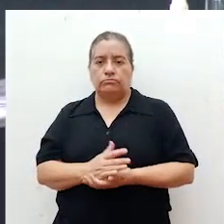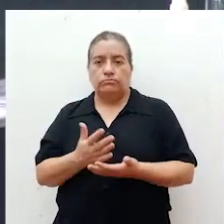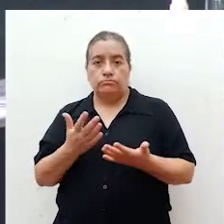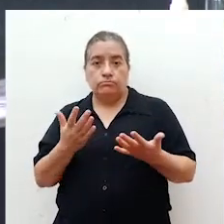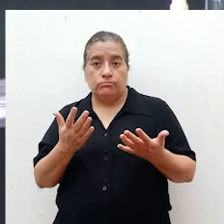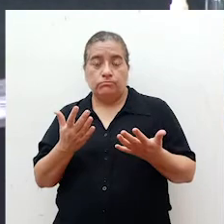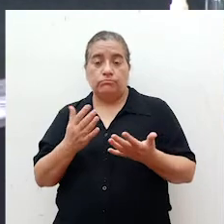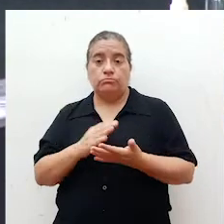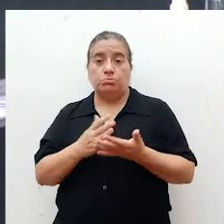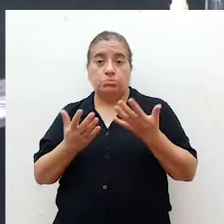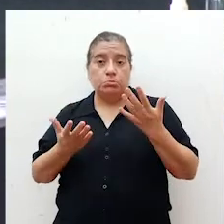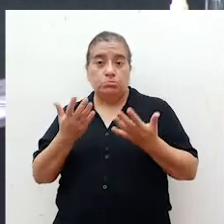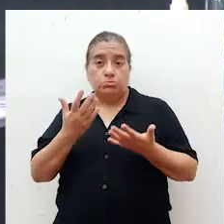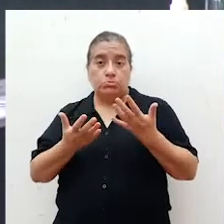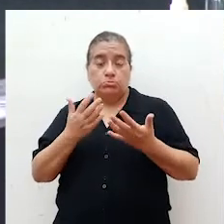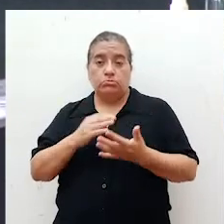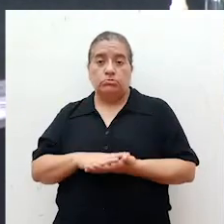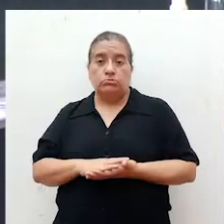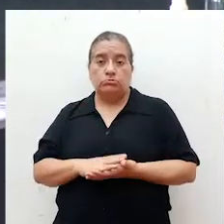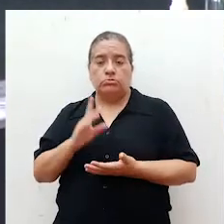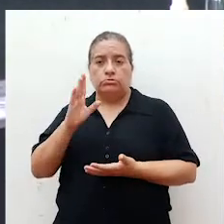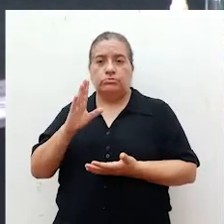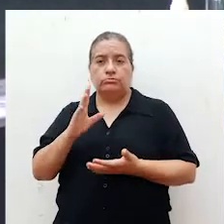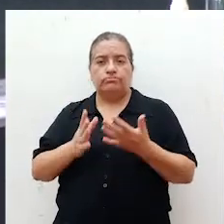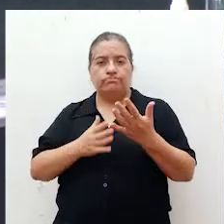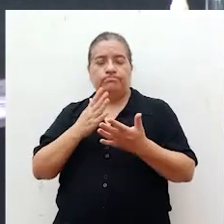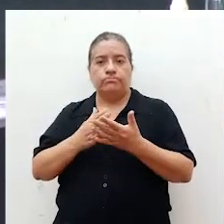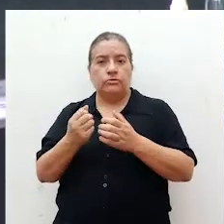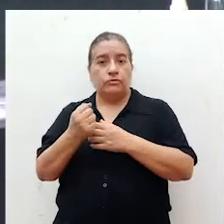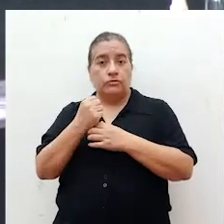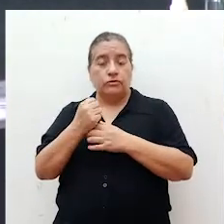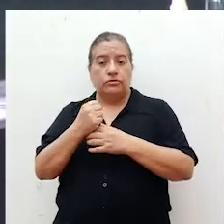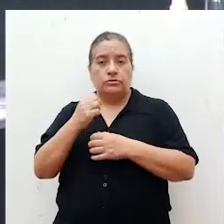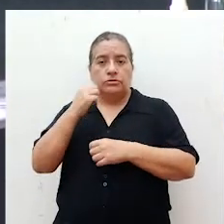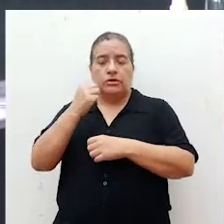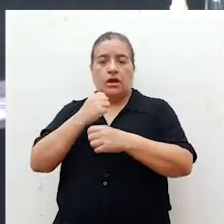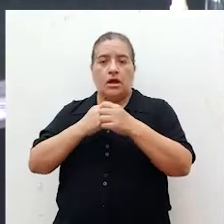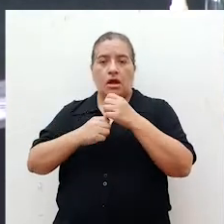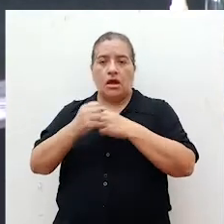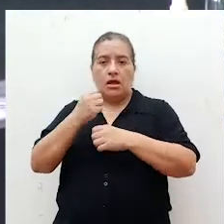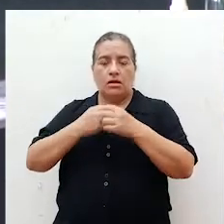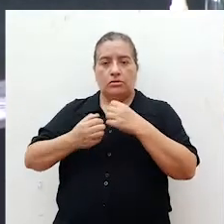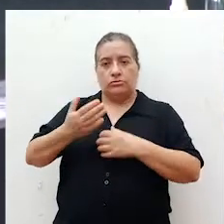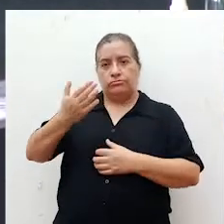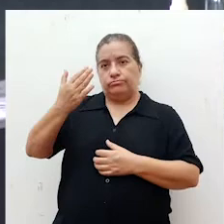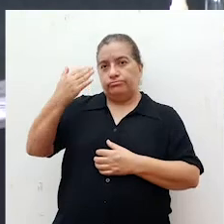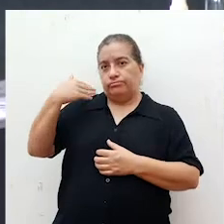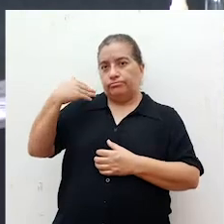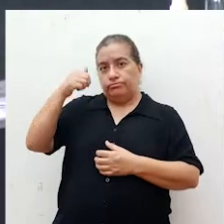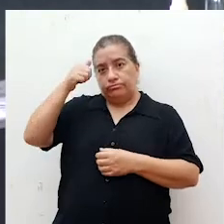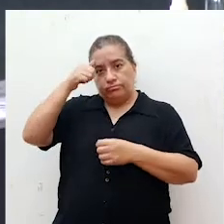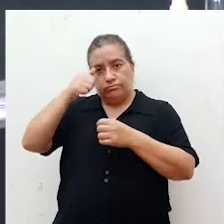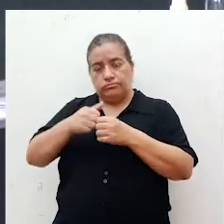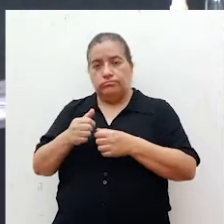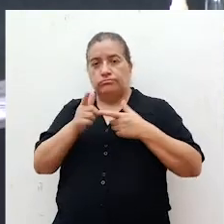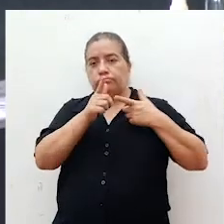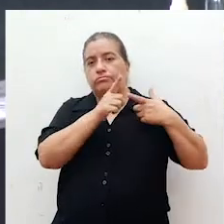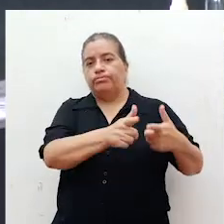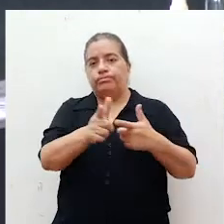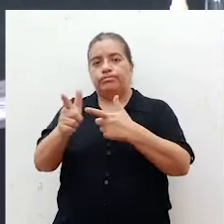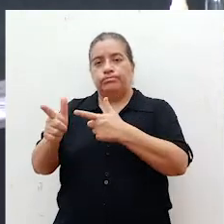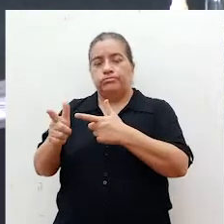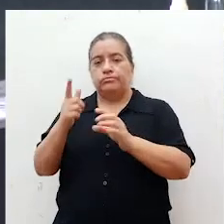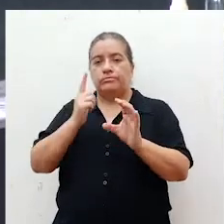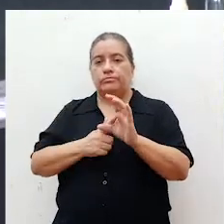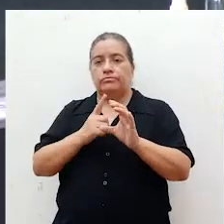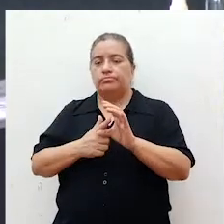hemos vivido, solo comparable y tal vez aún más crítico que los años que vivimos en